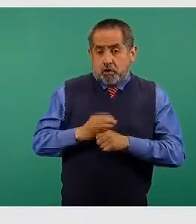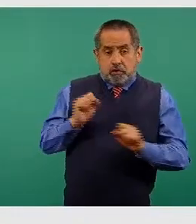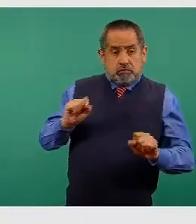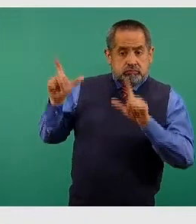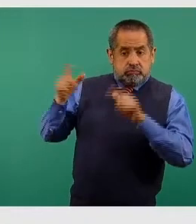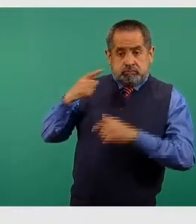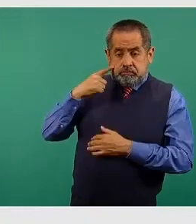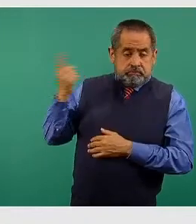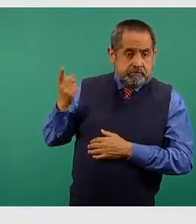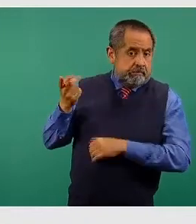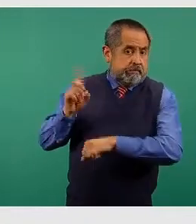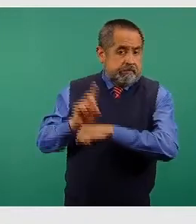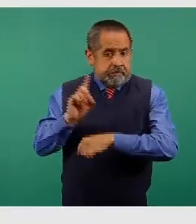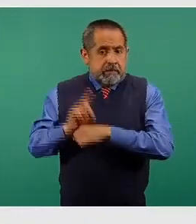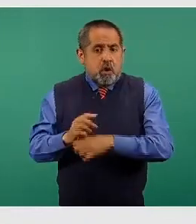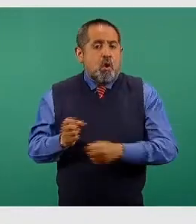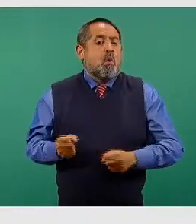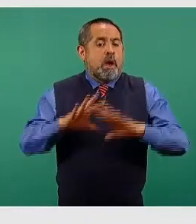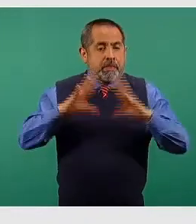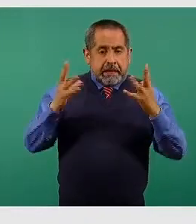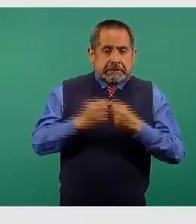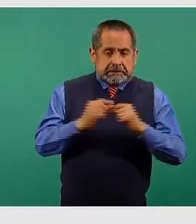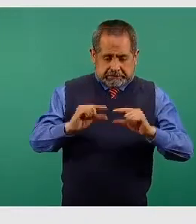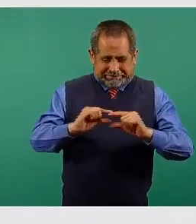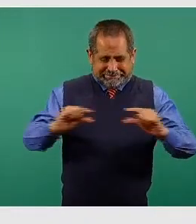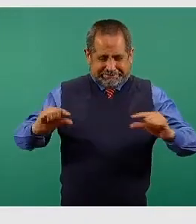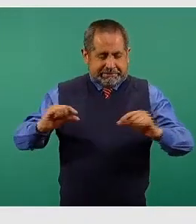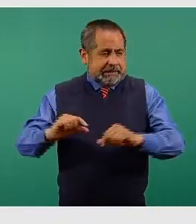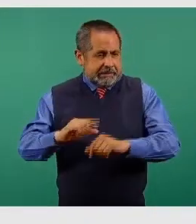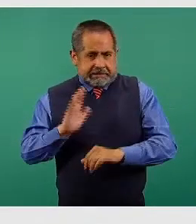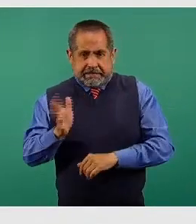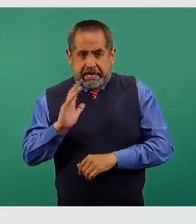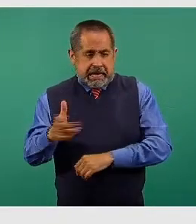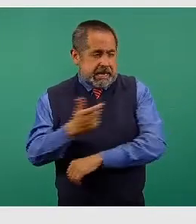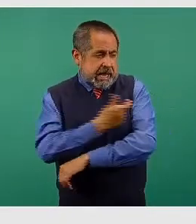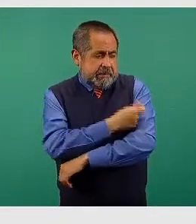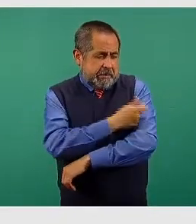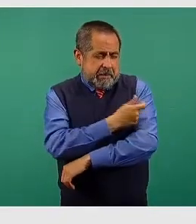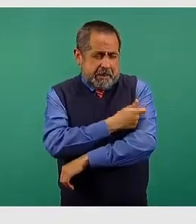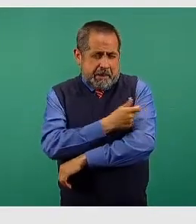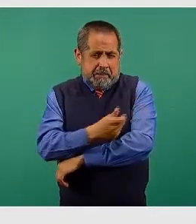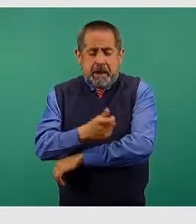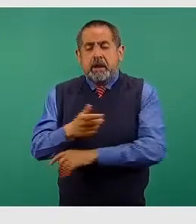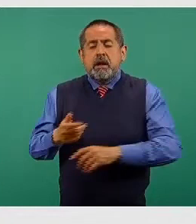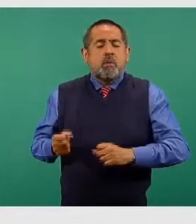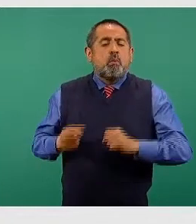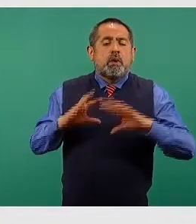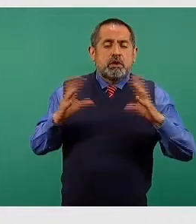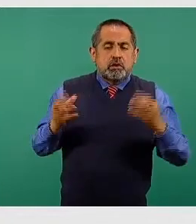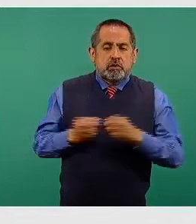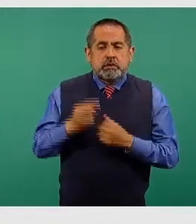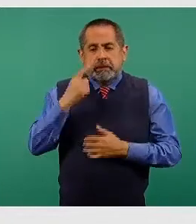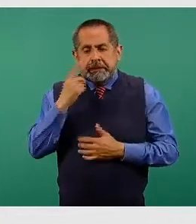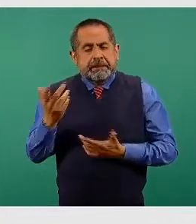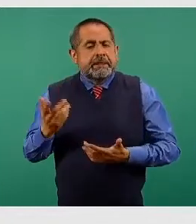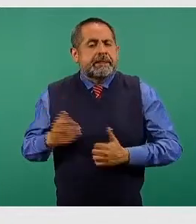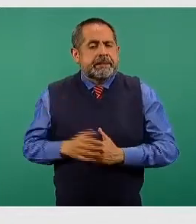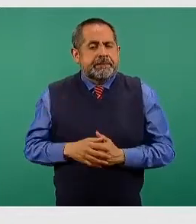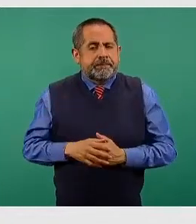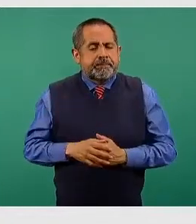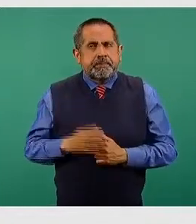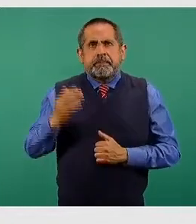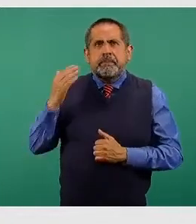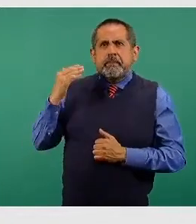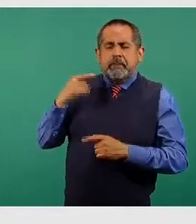gráfica diaria de aplicaciones de dosis, al momento o a la hora del corte, se